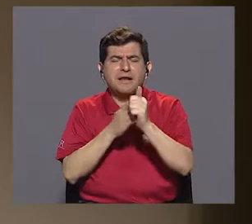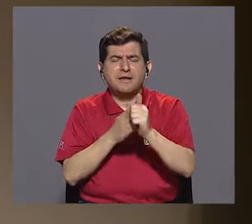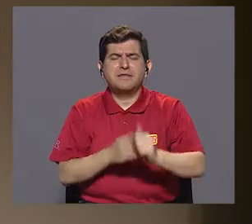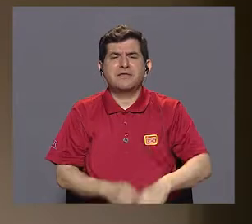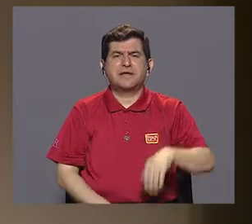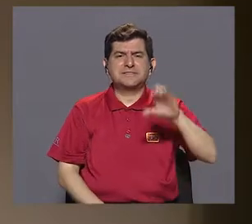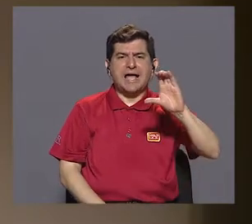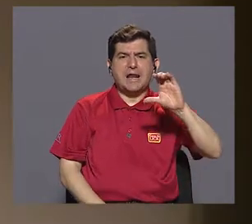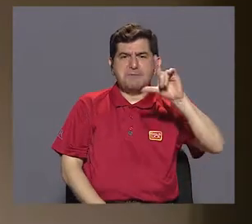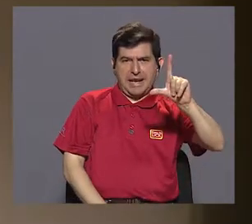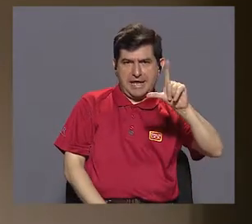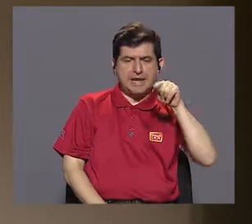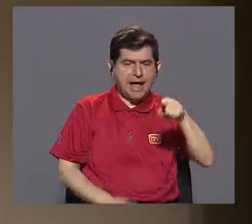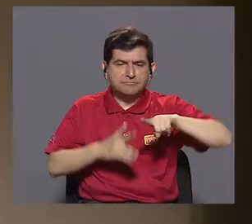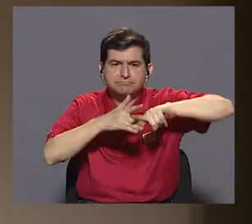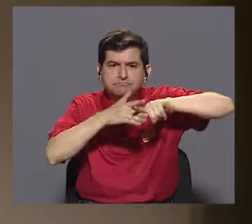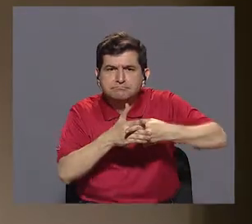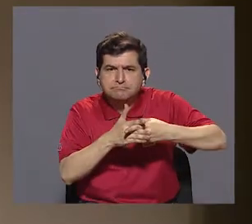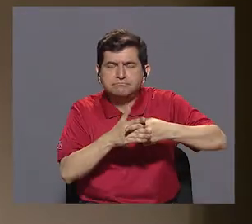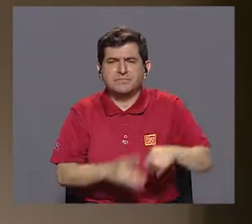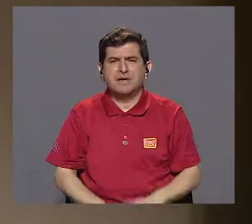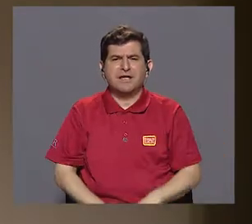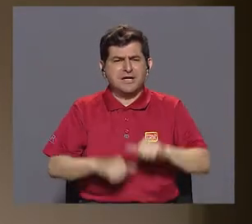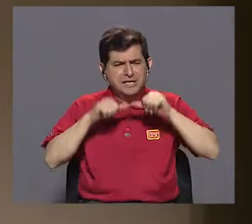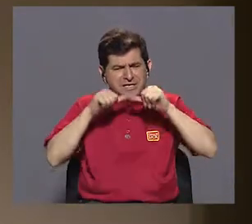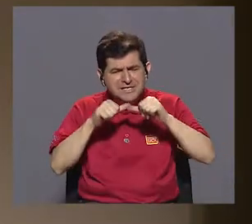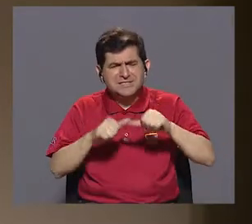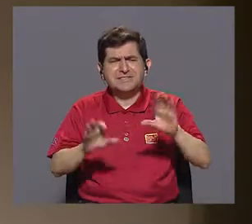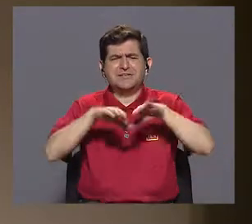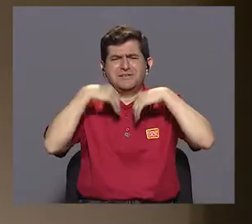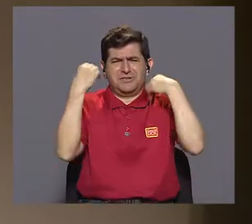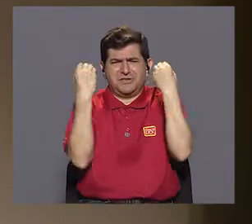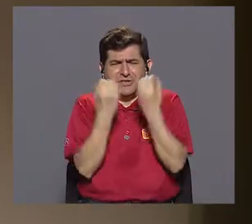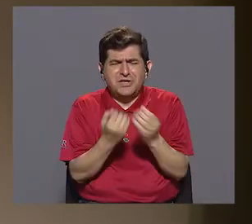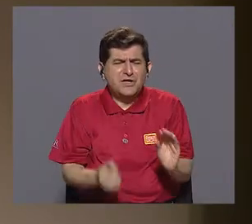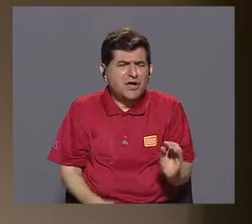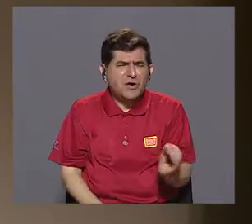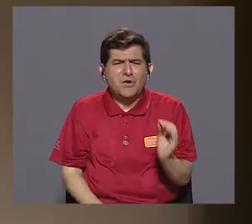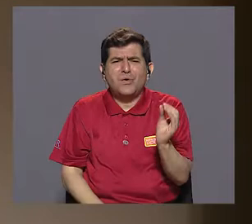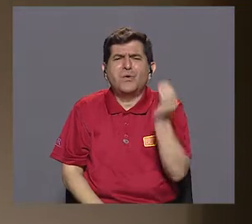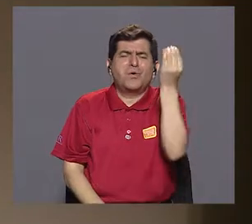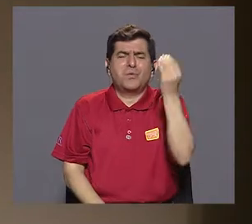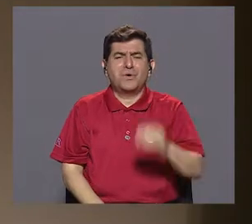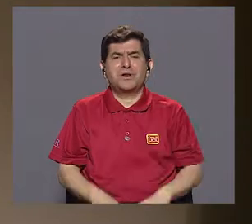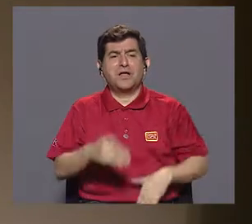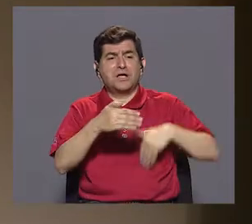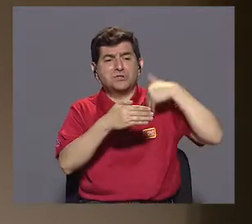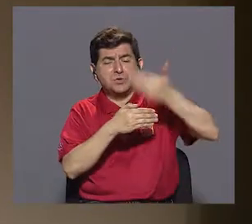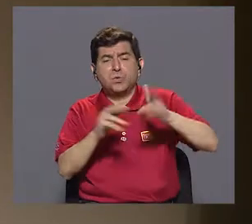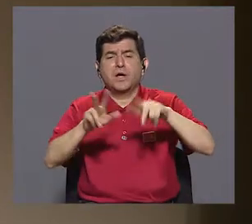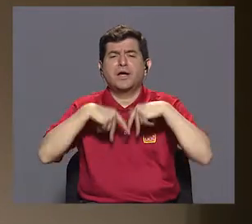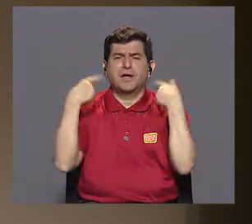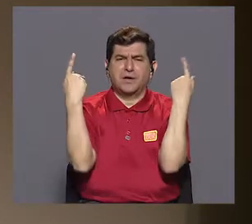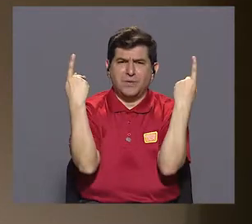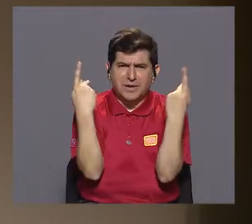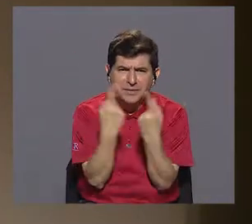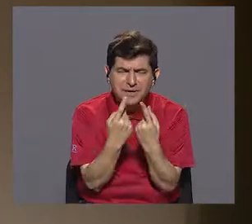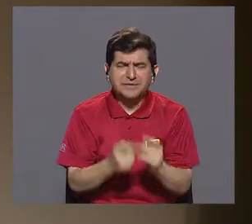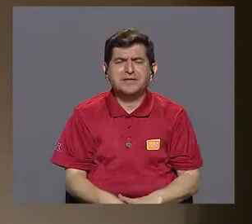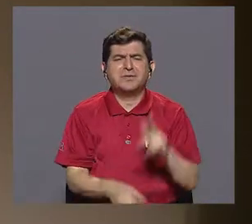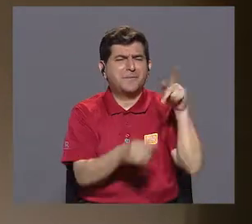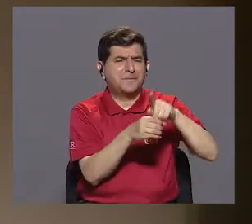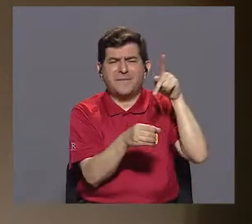llamaba Pioneros Carmen Lira, y ahí empecé y seguí en la organización juvenil y seguí en